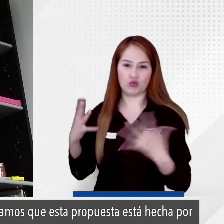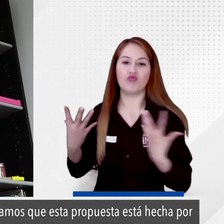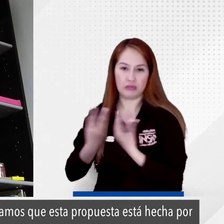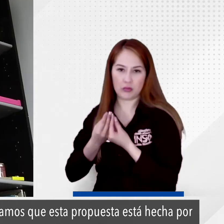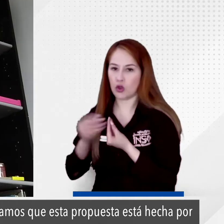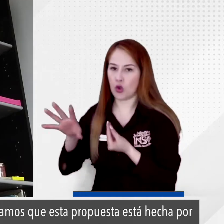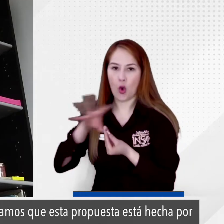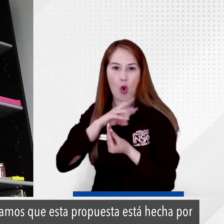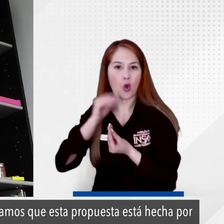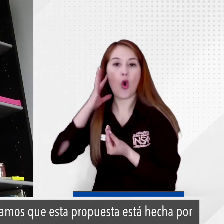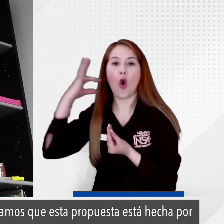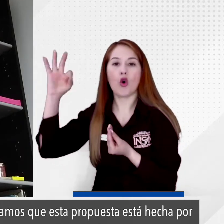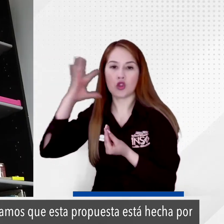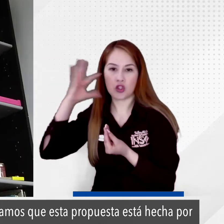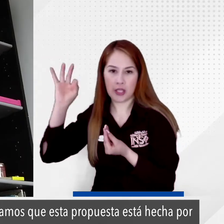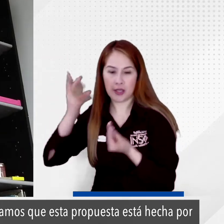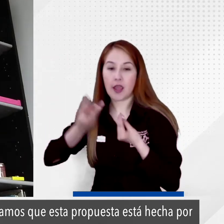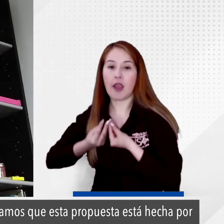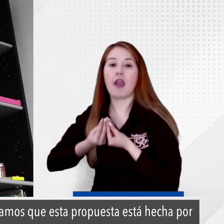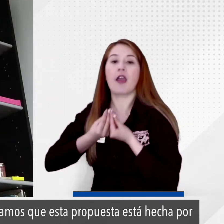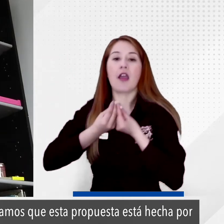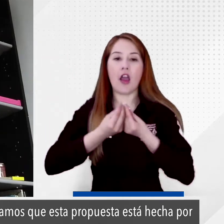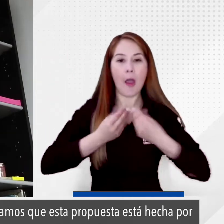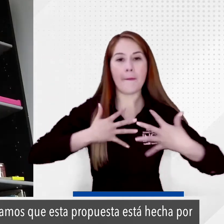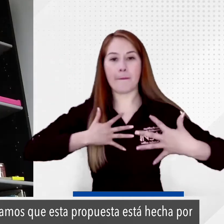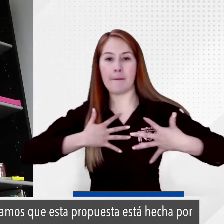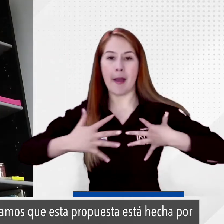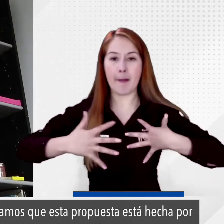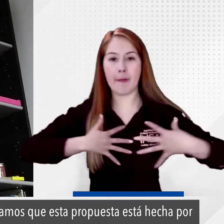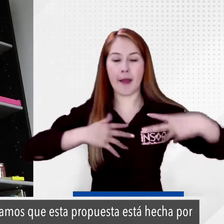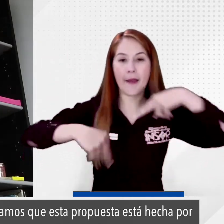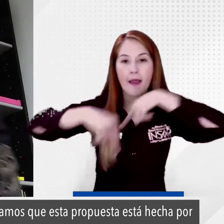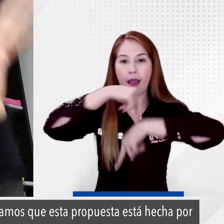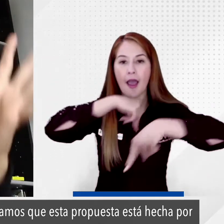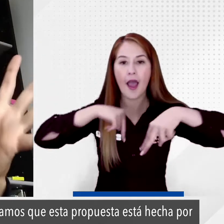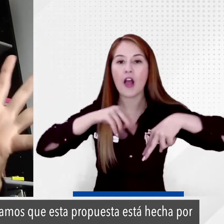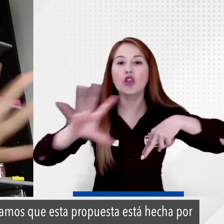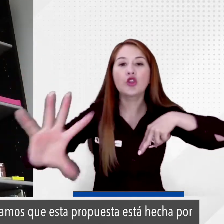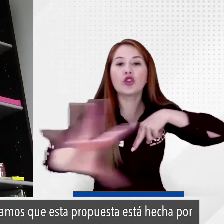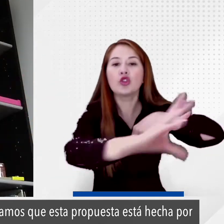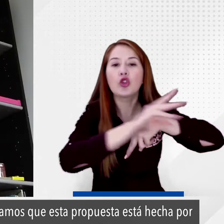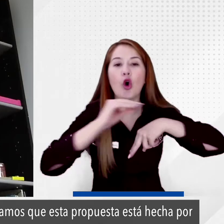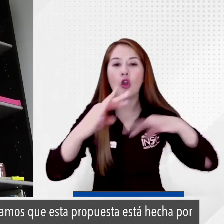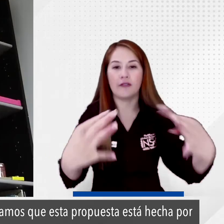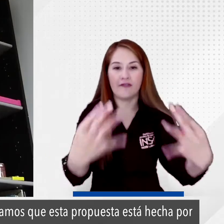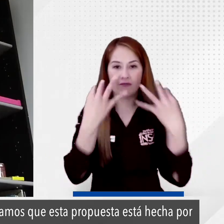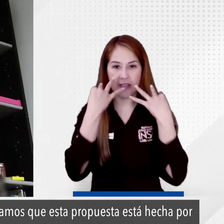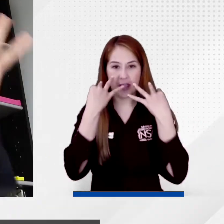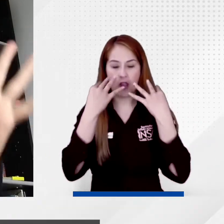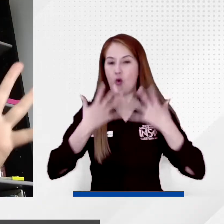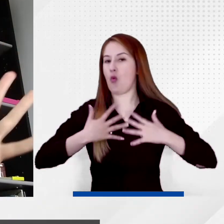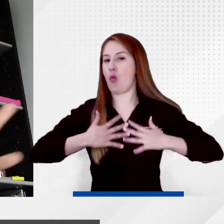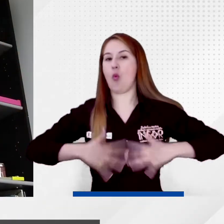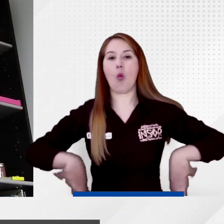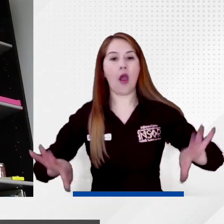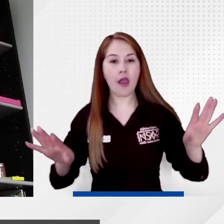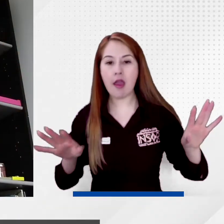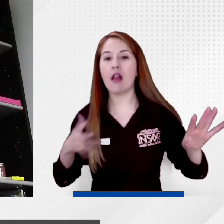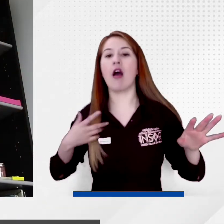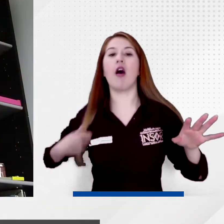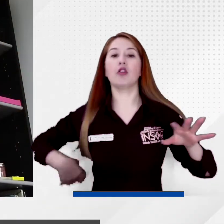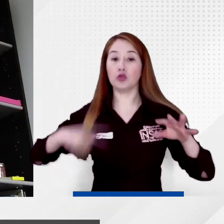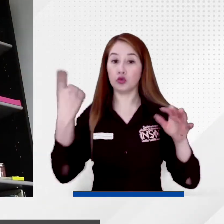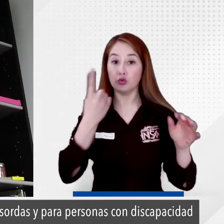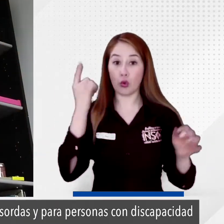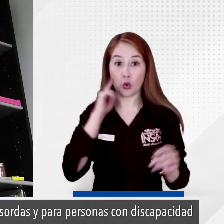personas oyentes, para público, para todo tipo de público en realidad, para todo aquel que quiera leer con